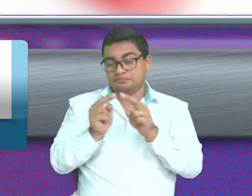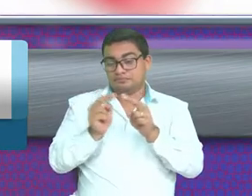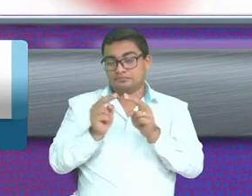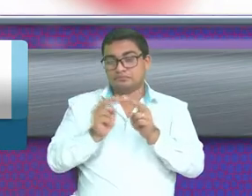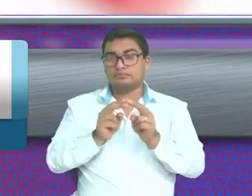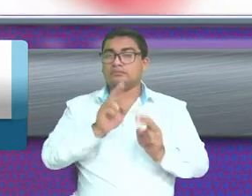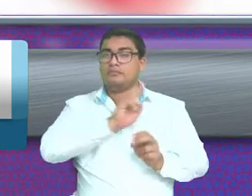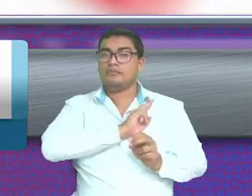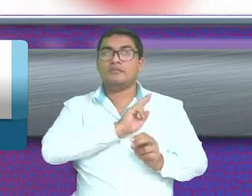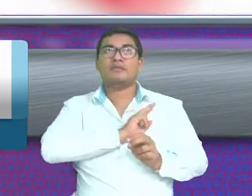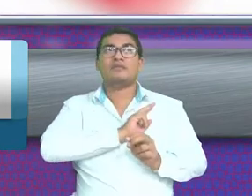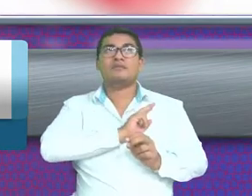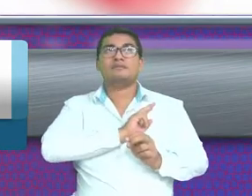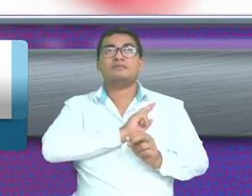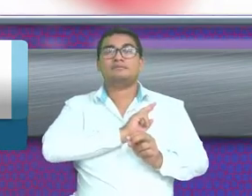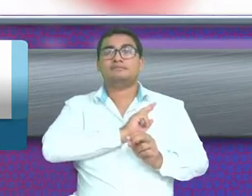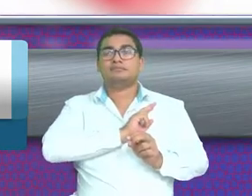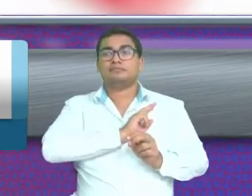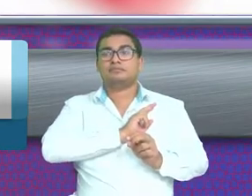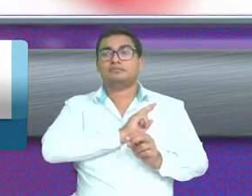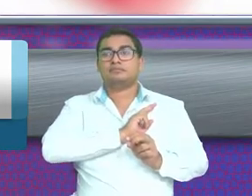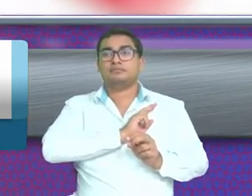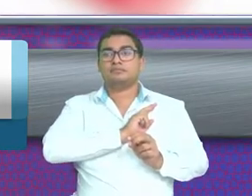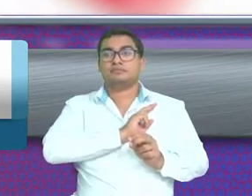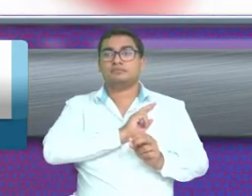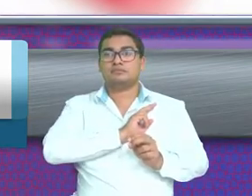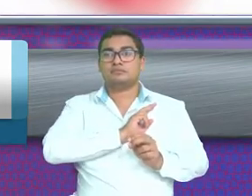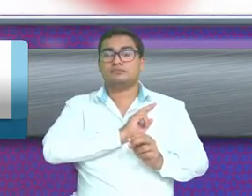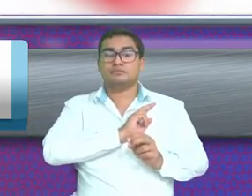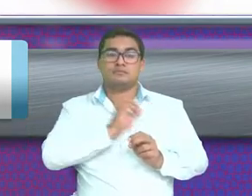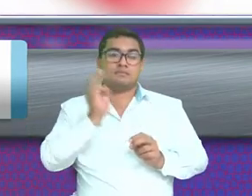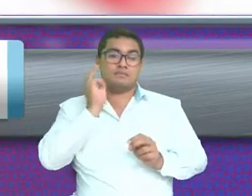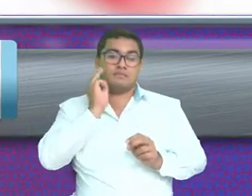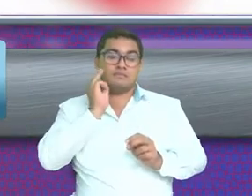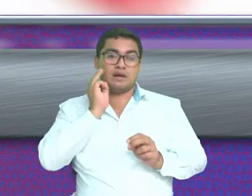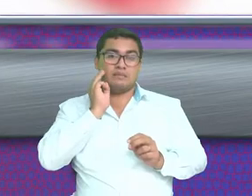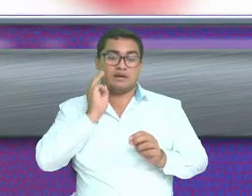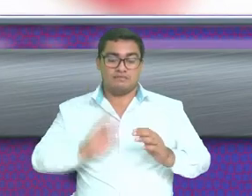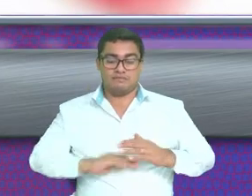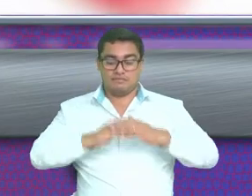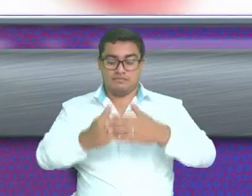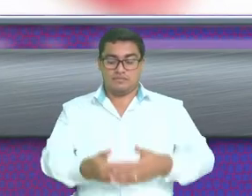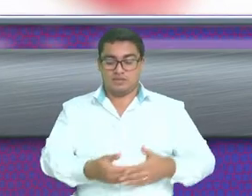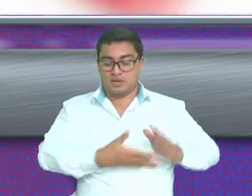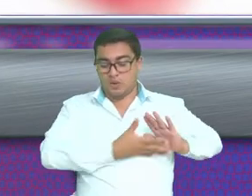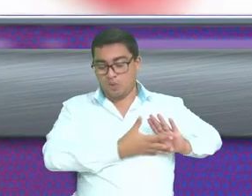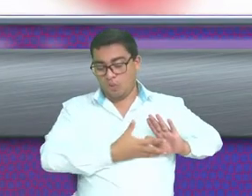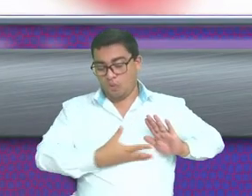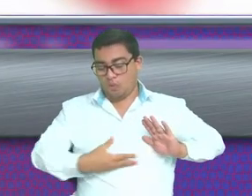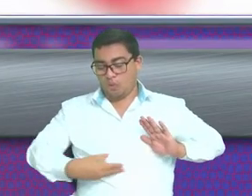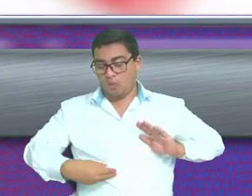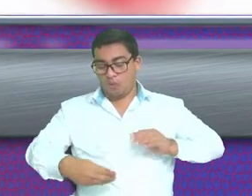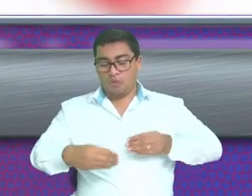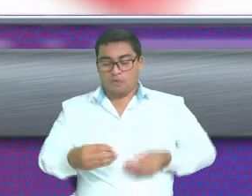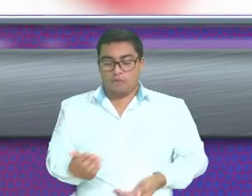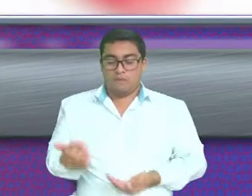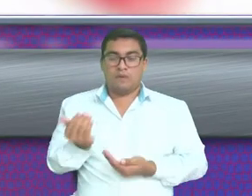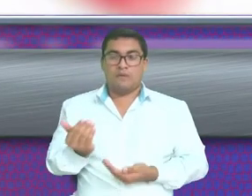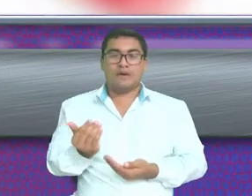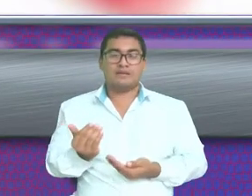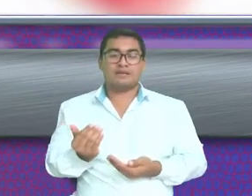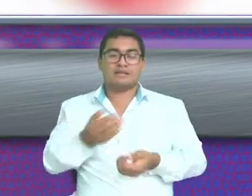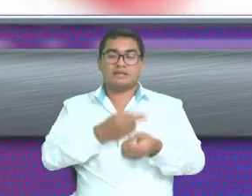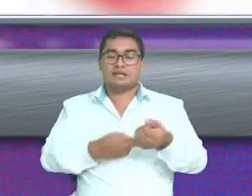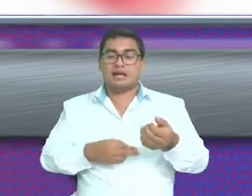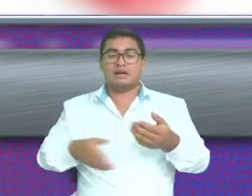Hay unos cortocircuitos que le permiten que la sangre de la madre entre al corazón del niño, lleva sangre oxigenada y se oxigena el